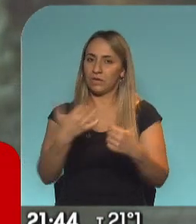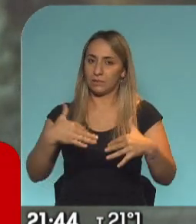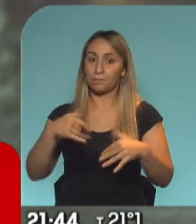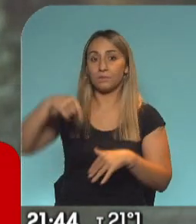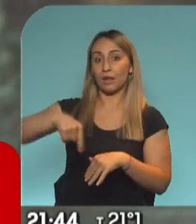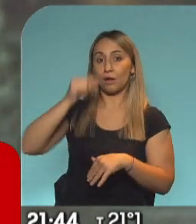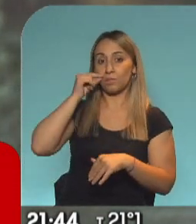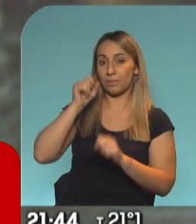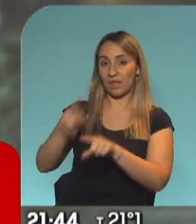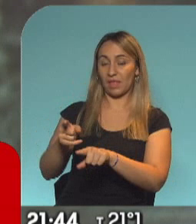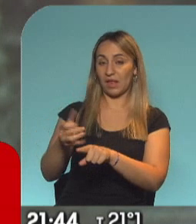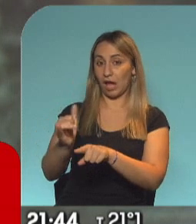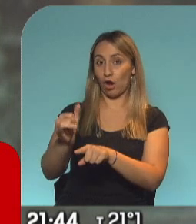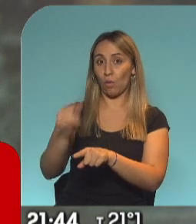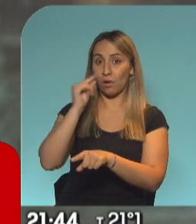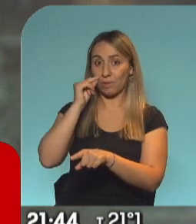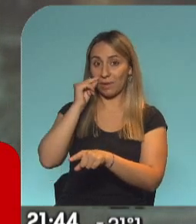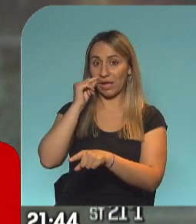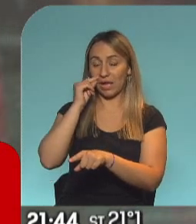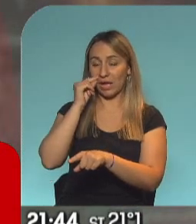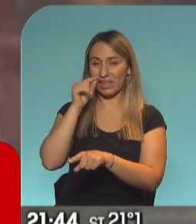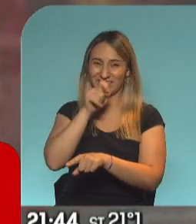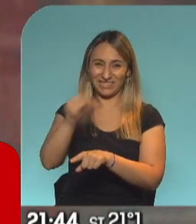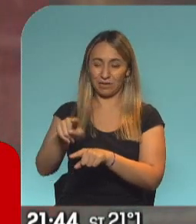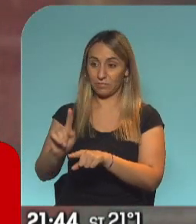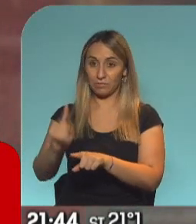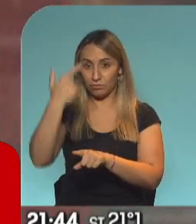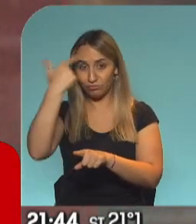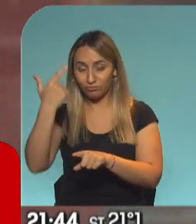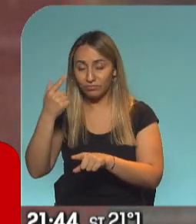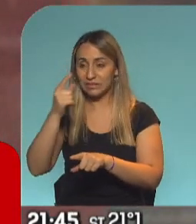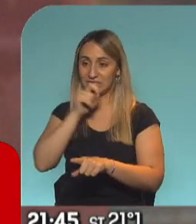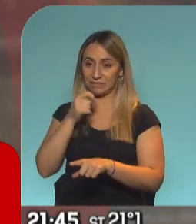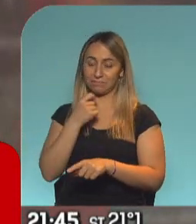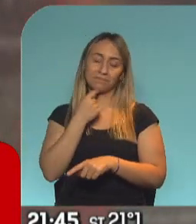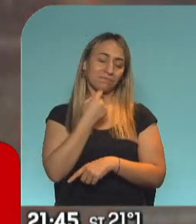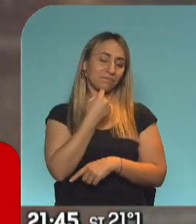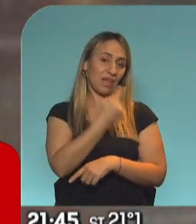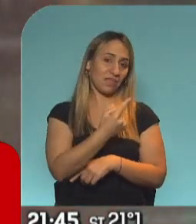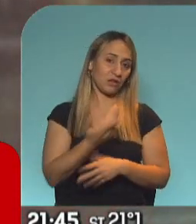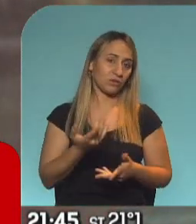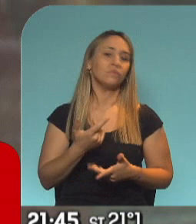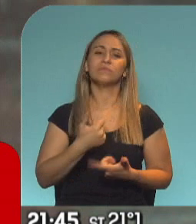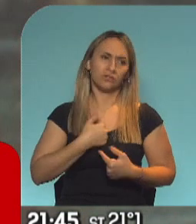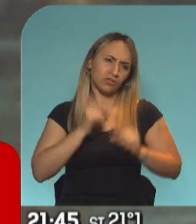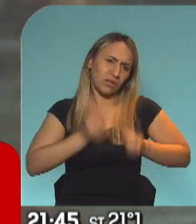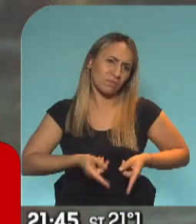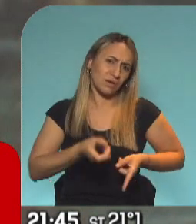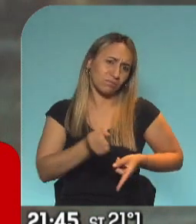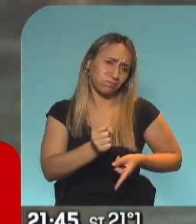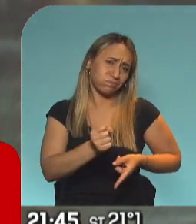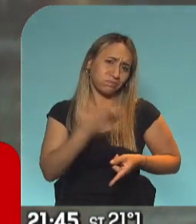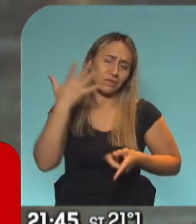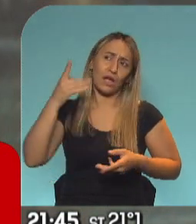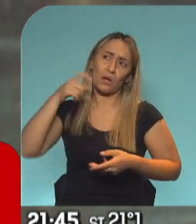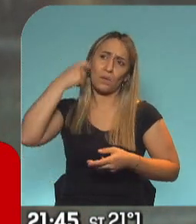padre de la joven que acabó con su vida y haciendo una suerte de mea culpa dijo, alguna vez yo también recibí uno